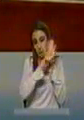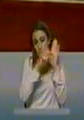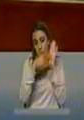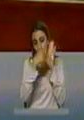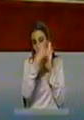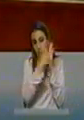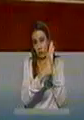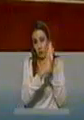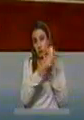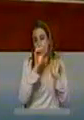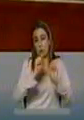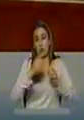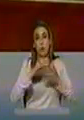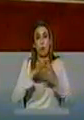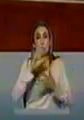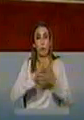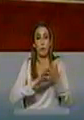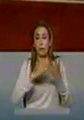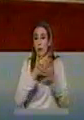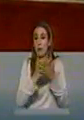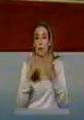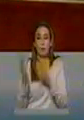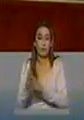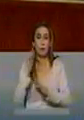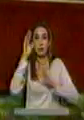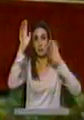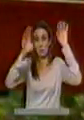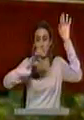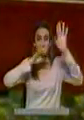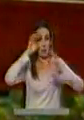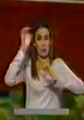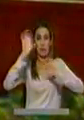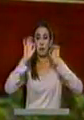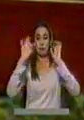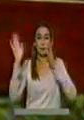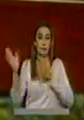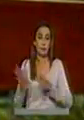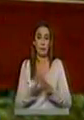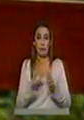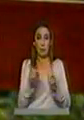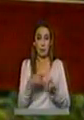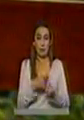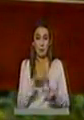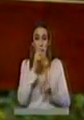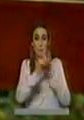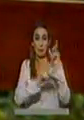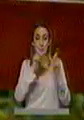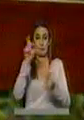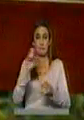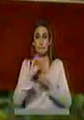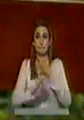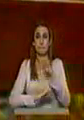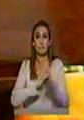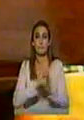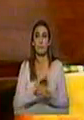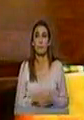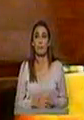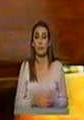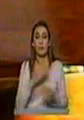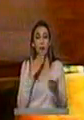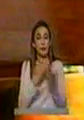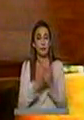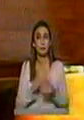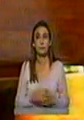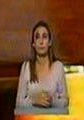poder, como estrategia, poder abarcar un poco más de personas a nivel internacional. Ok, Carlos, muchas